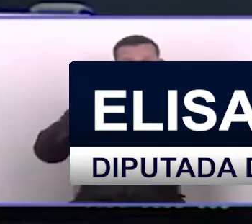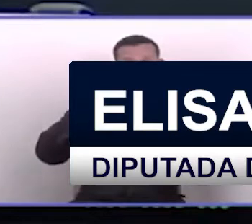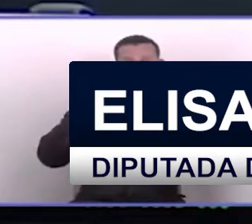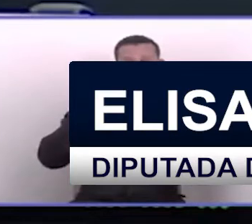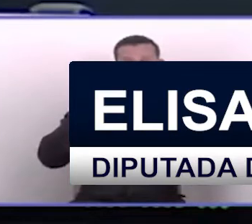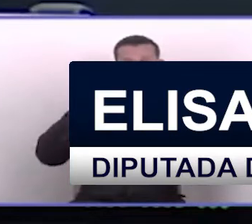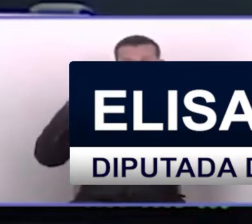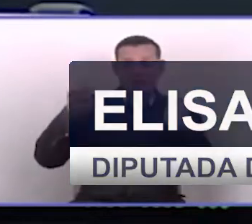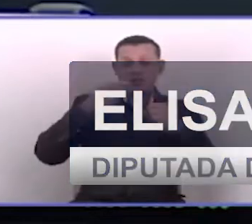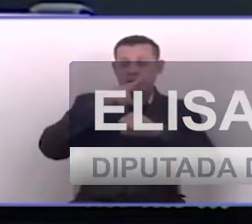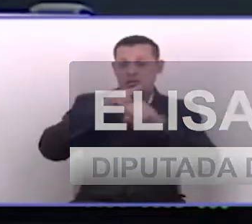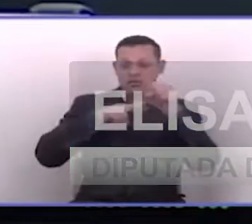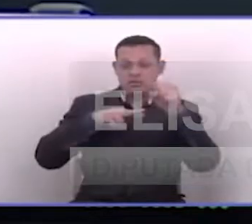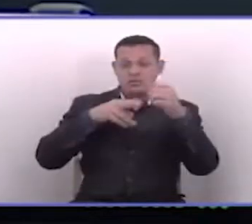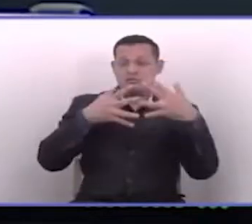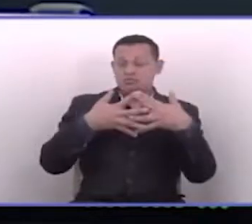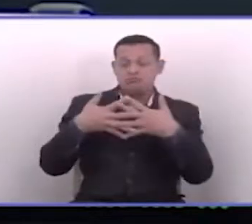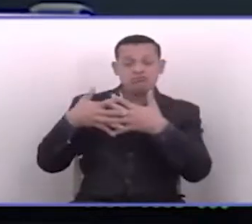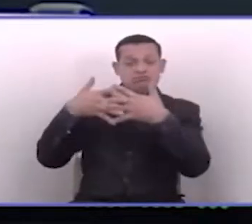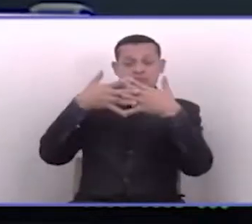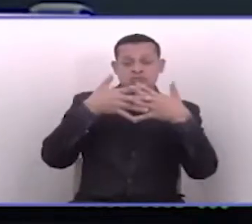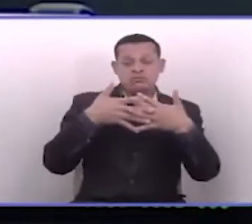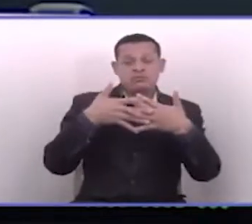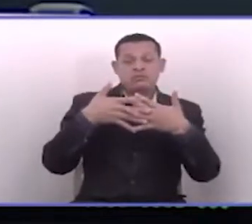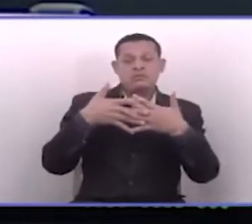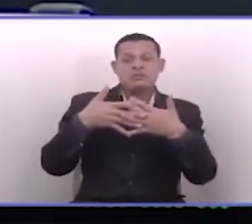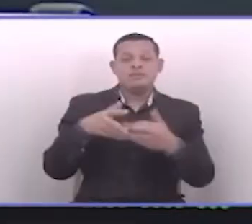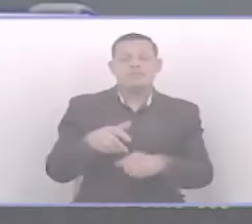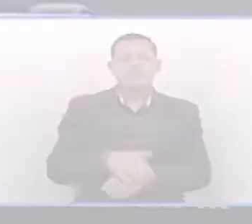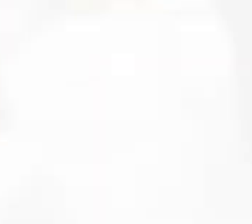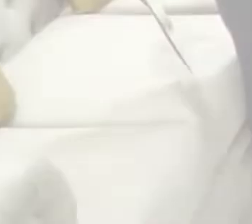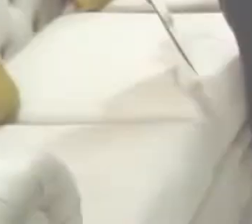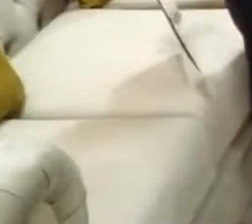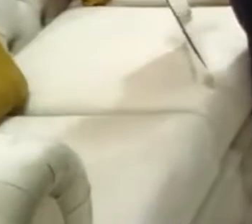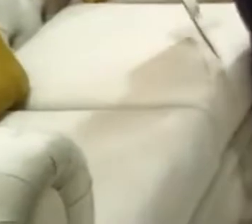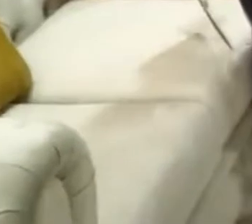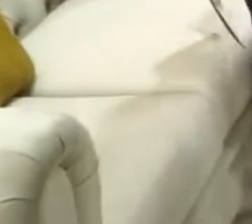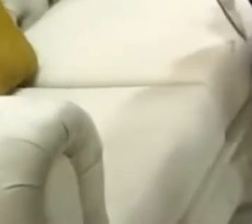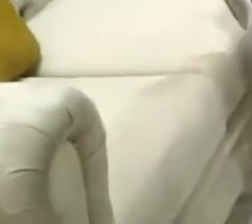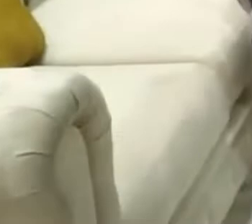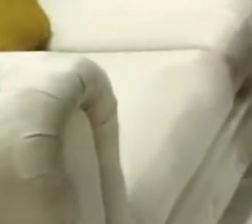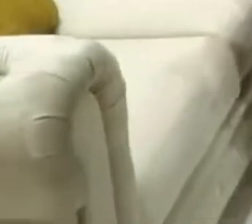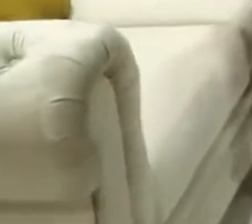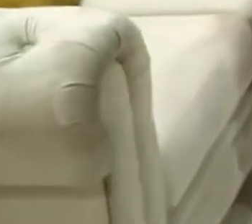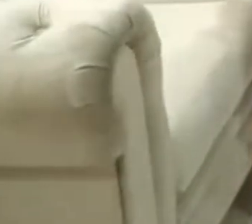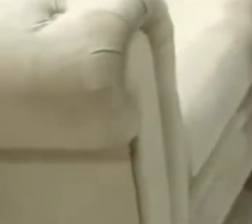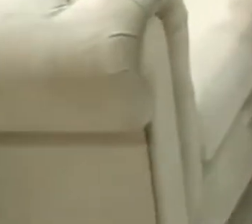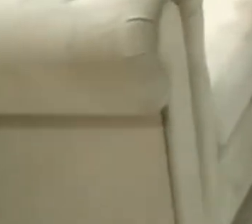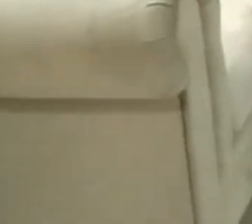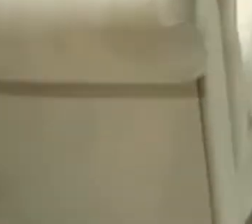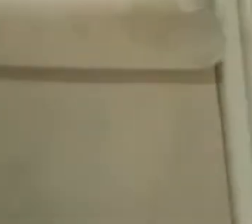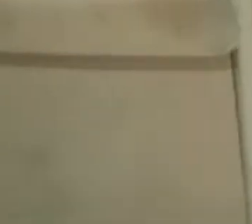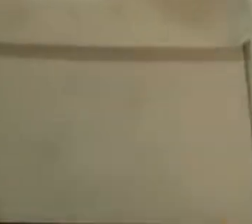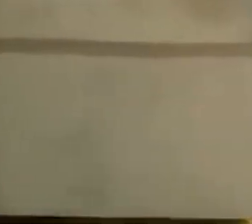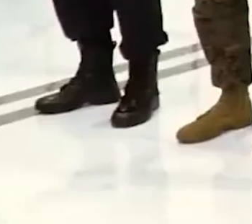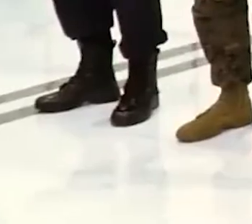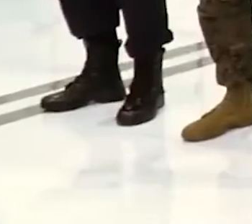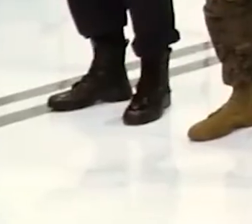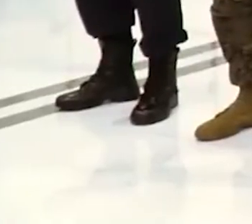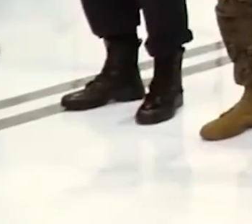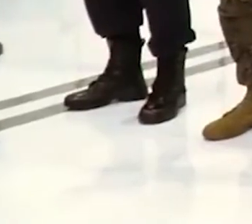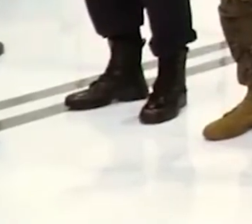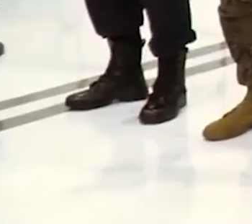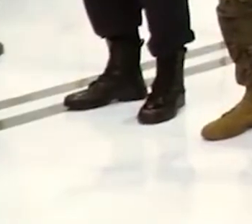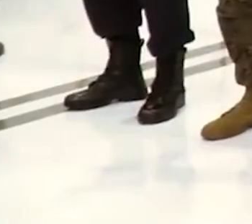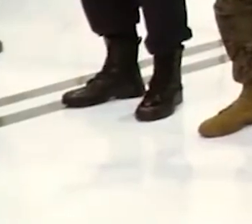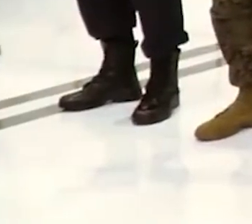30 millones de dólares de los Estados Unidos de América. 60 millones de dólares para el Ministerio de Justicia y Seguridad.